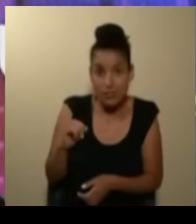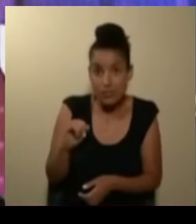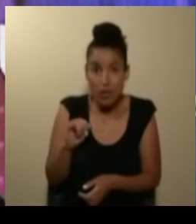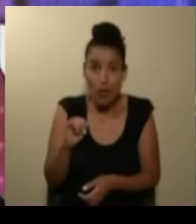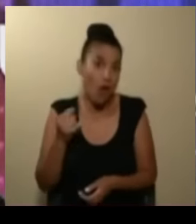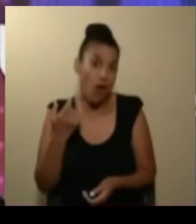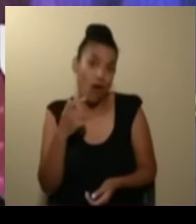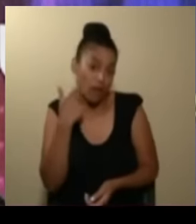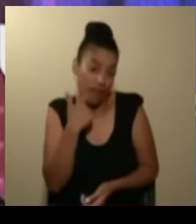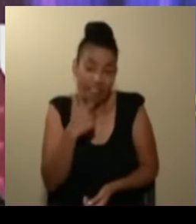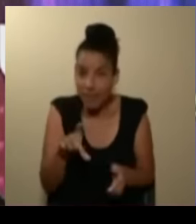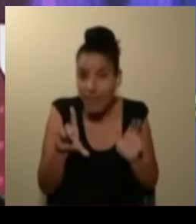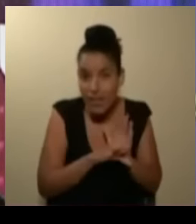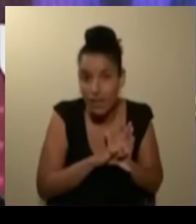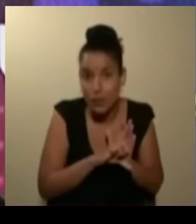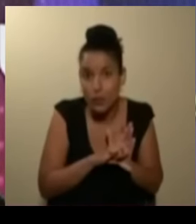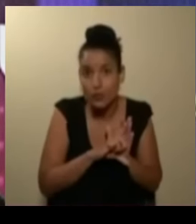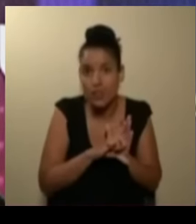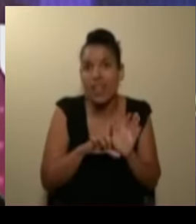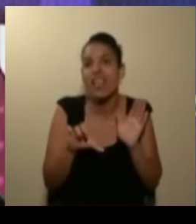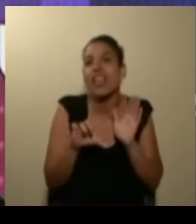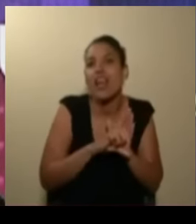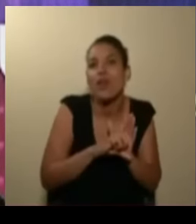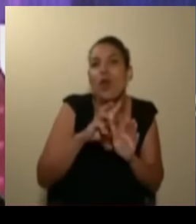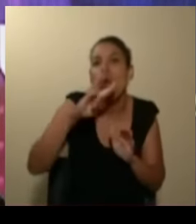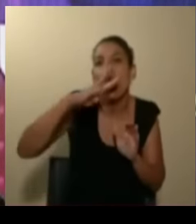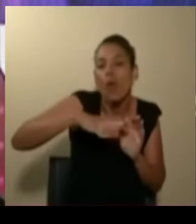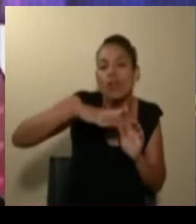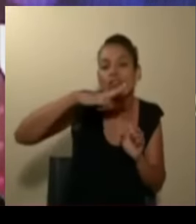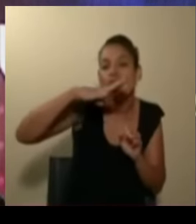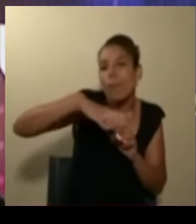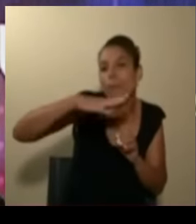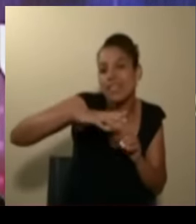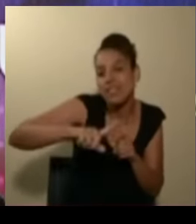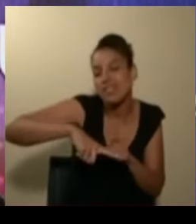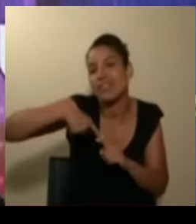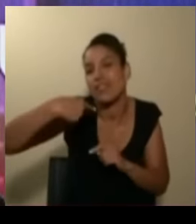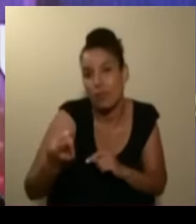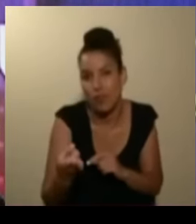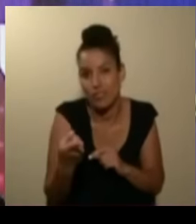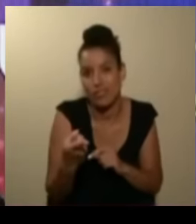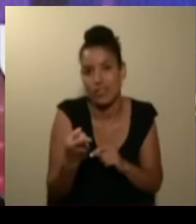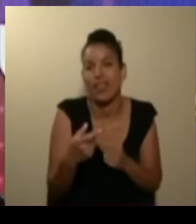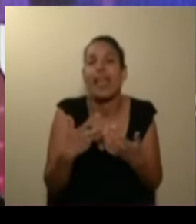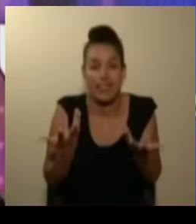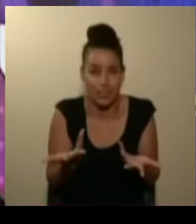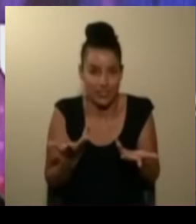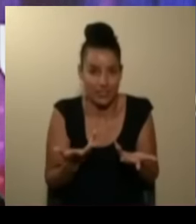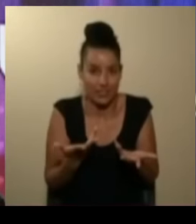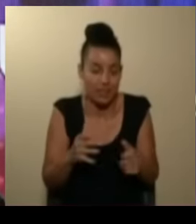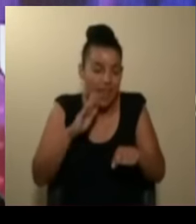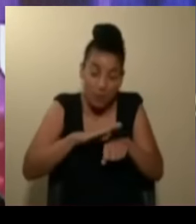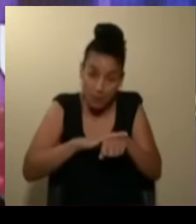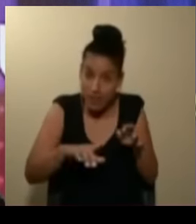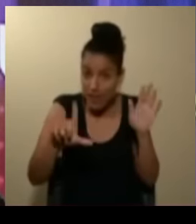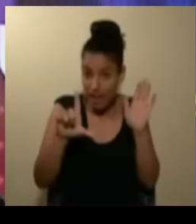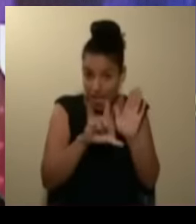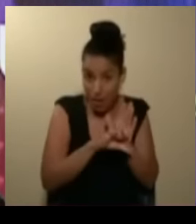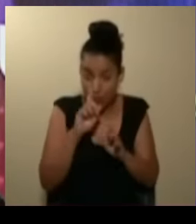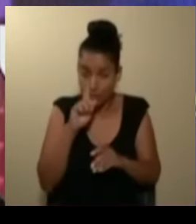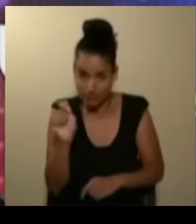después. Se empezó a implementar aún mucho después. No hay forma de asignar a la LUC esta caída de delitos, sino a